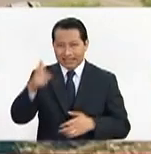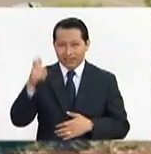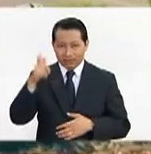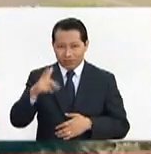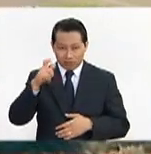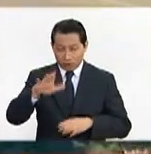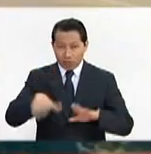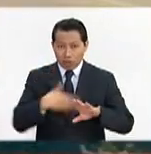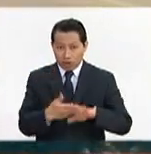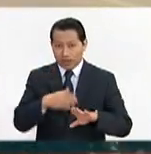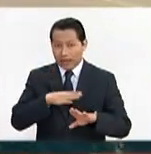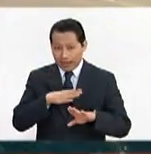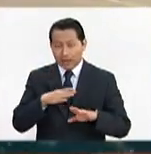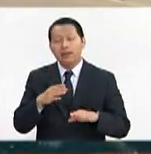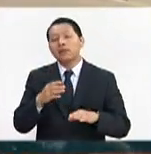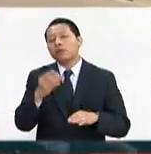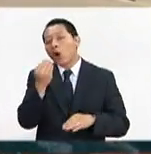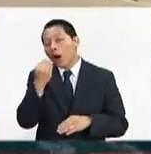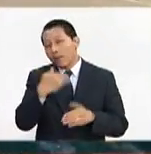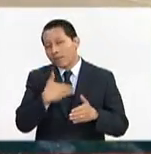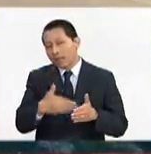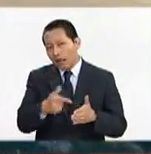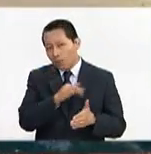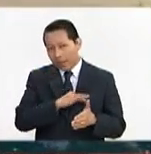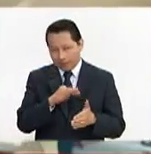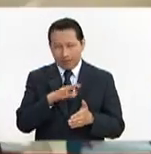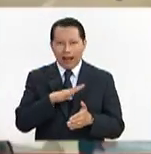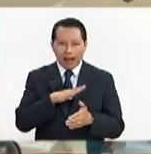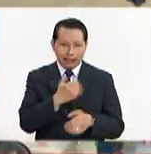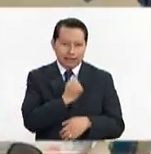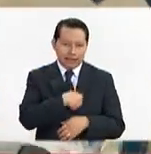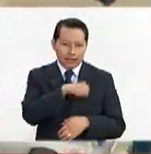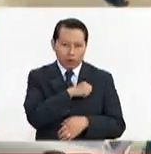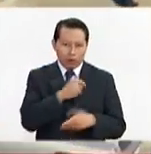contra los asistentes a un banquete del Departamento de Salud Pública